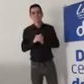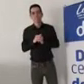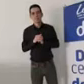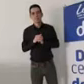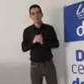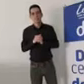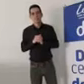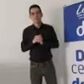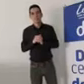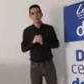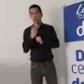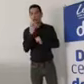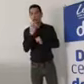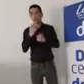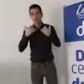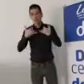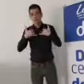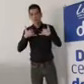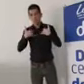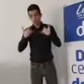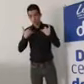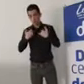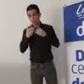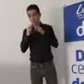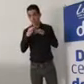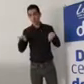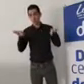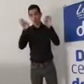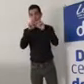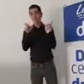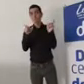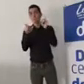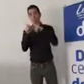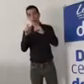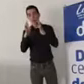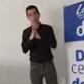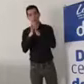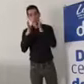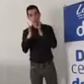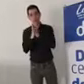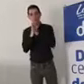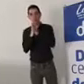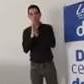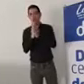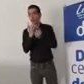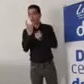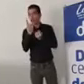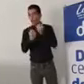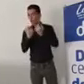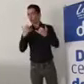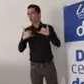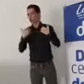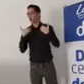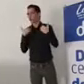los jóvenes necesitaban entender que se trataba de su pasado, porque muchos jóvenes fueron violentados en el margen del conflicto armado,